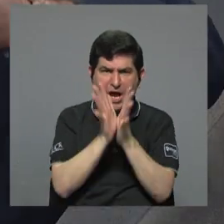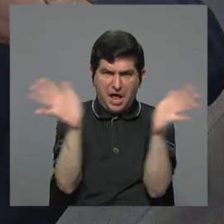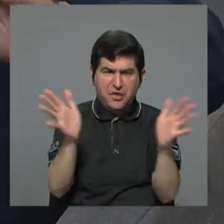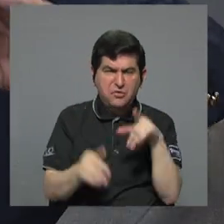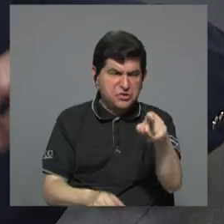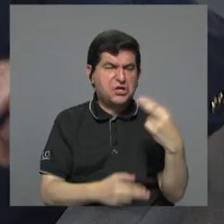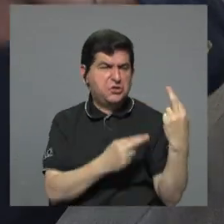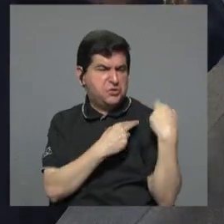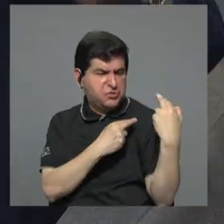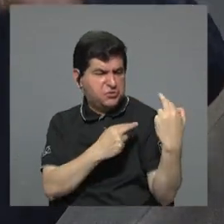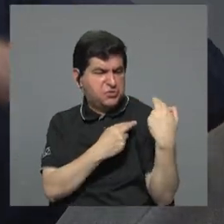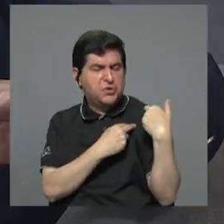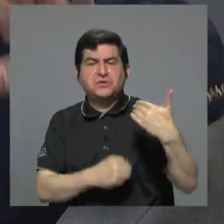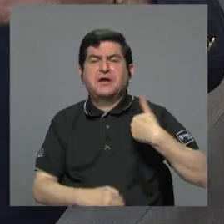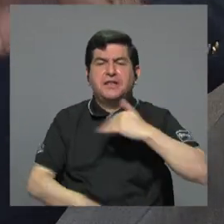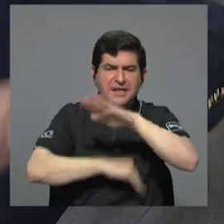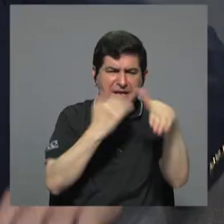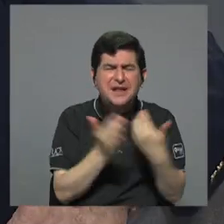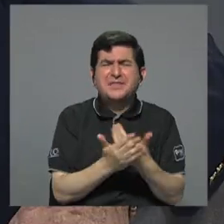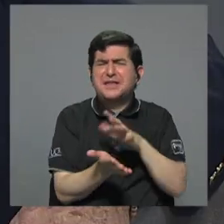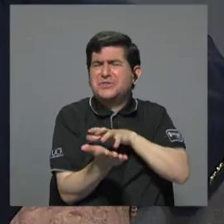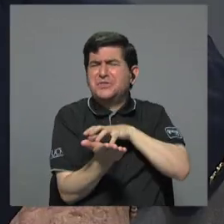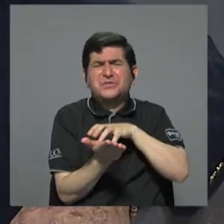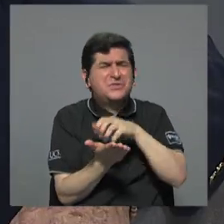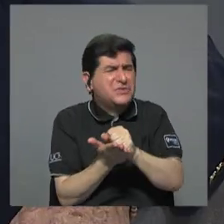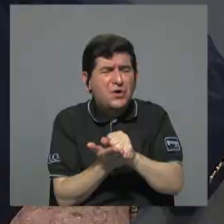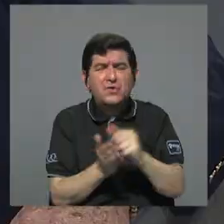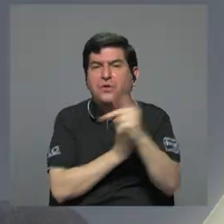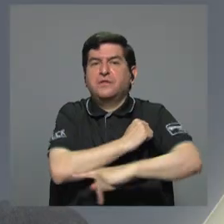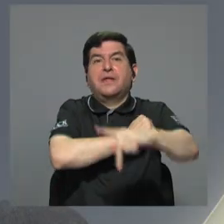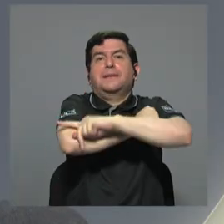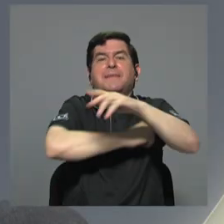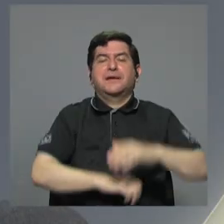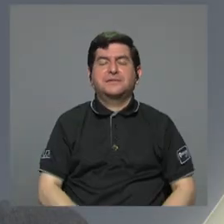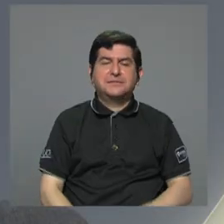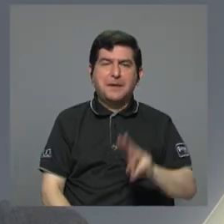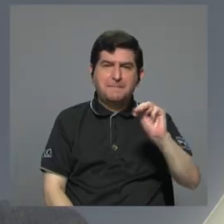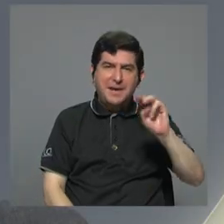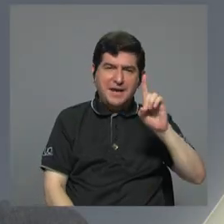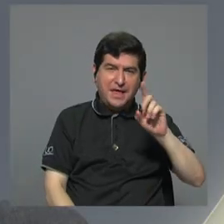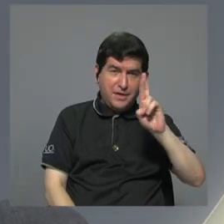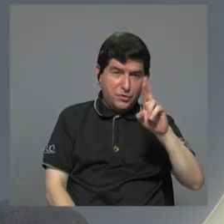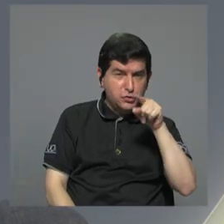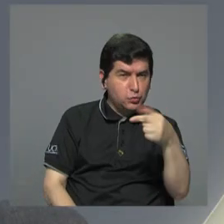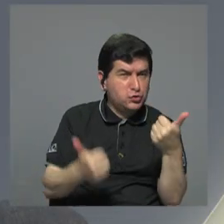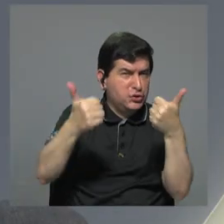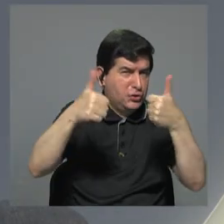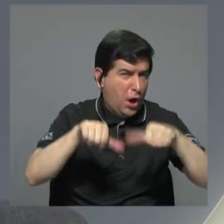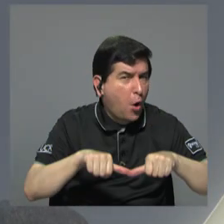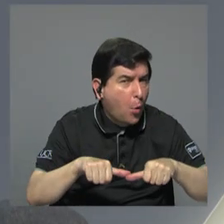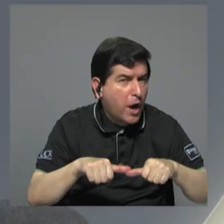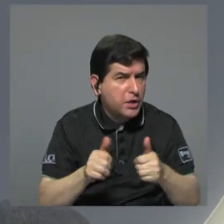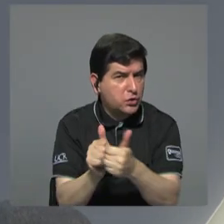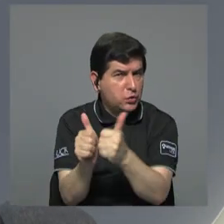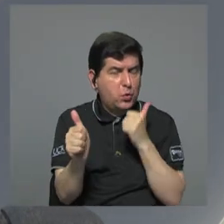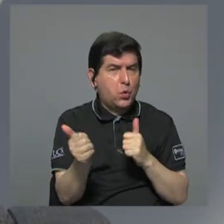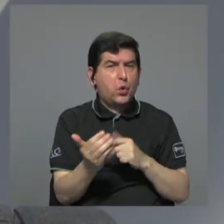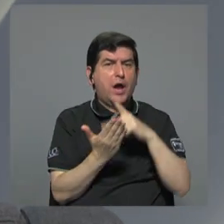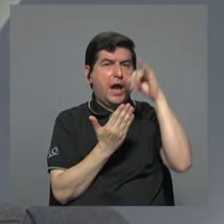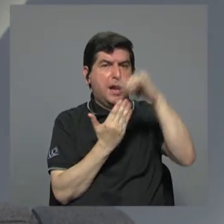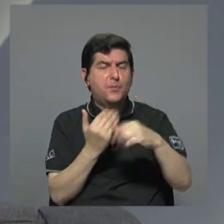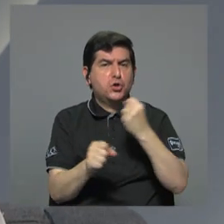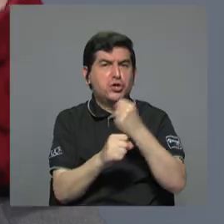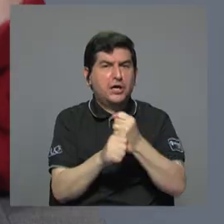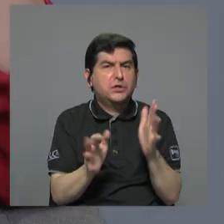responsables de todo el desastre que tiene este país. ¿Usted estaría de acuerdo con echar más el proyecto de